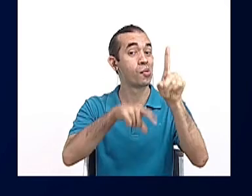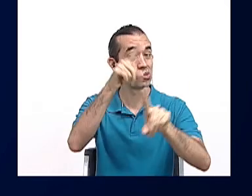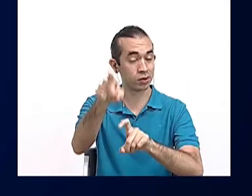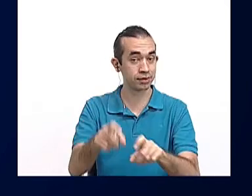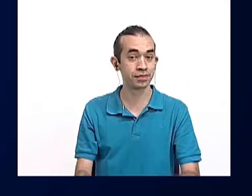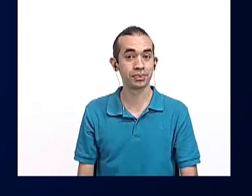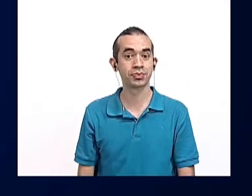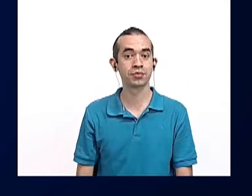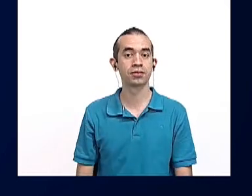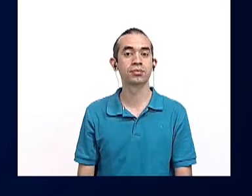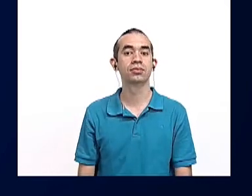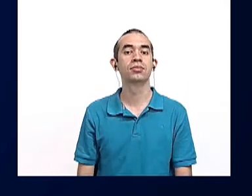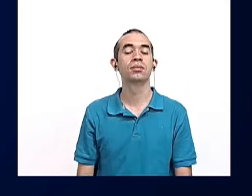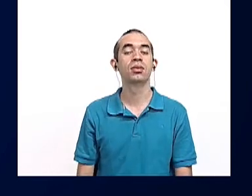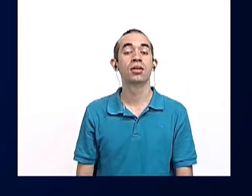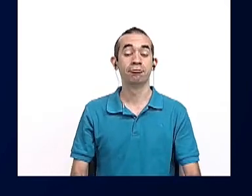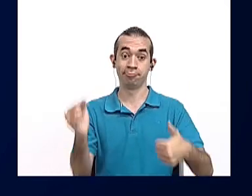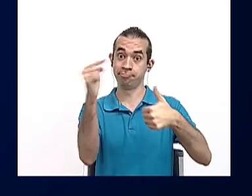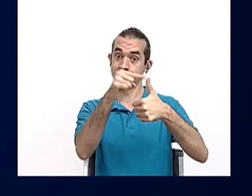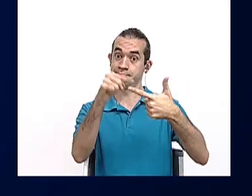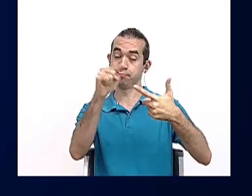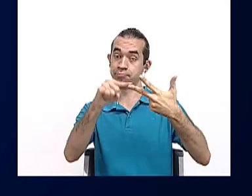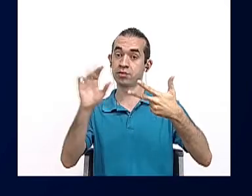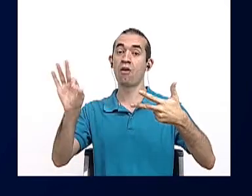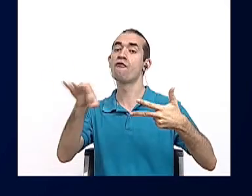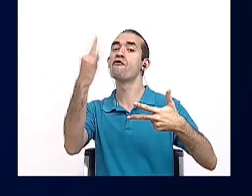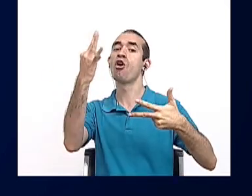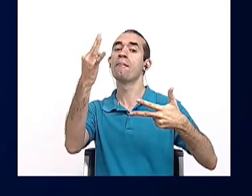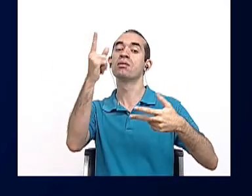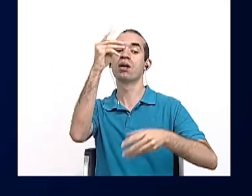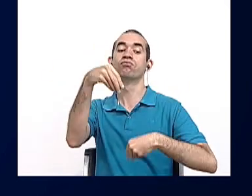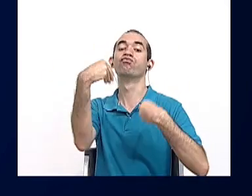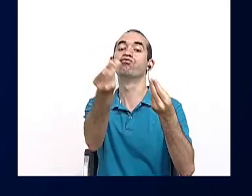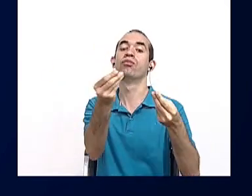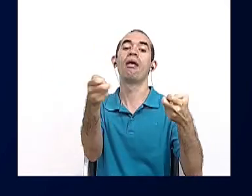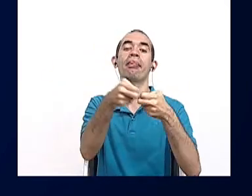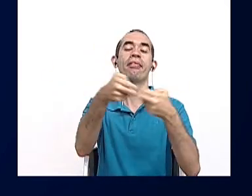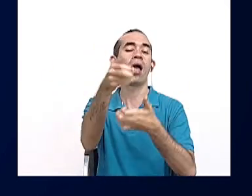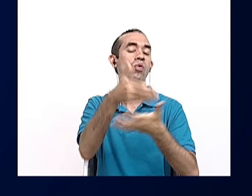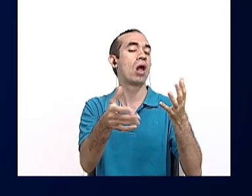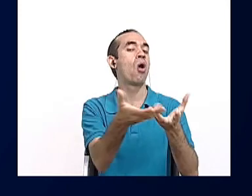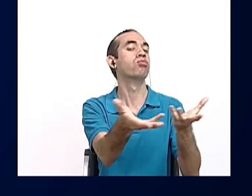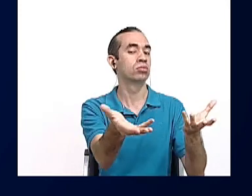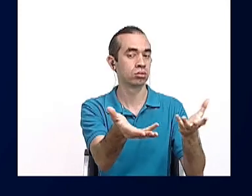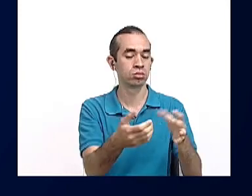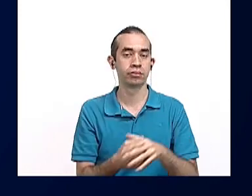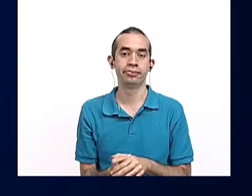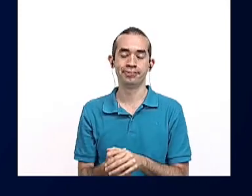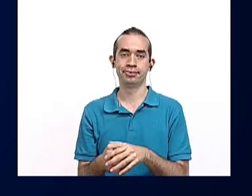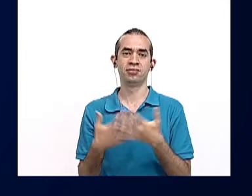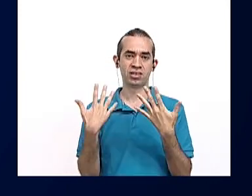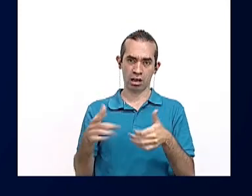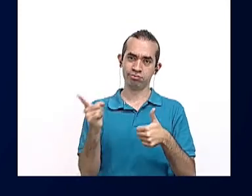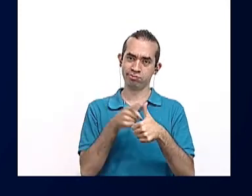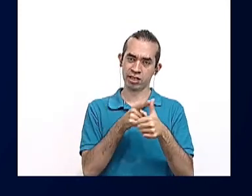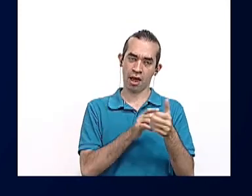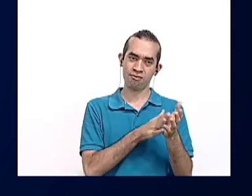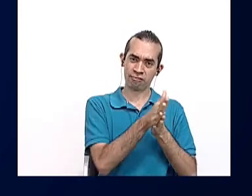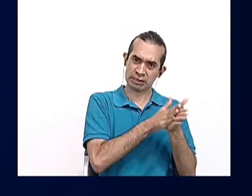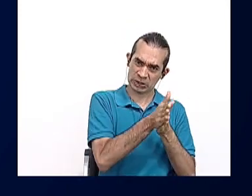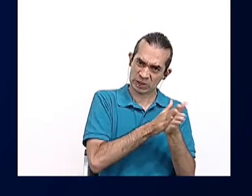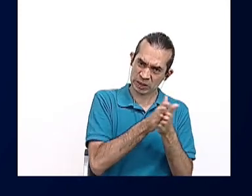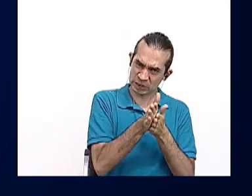son las 3 formas de electrizar o cargar objetos? Vimos por ahí la de fricción